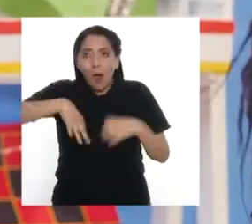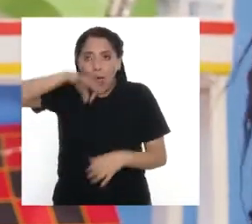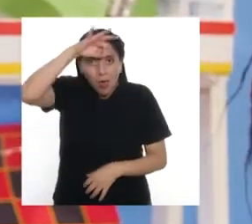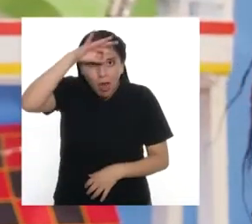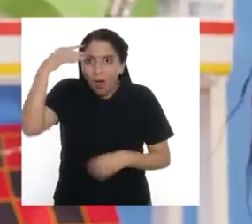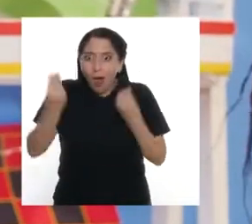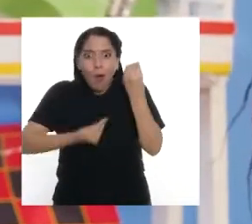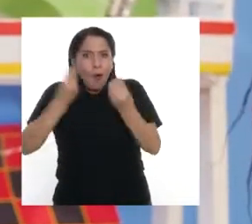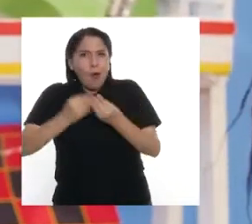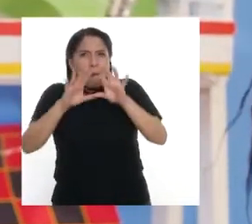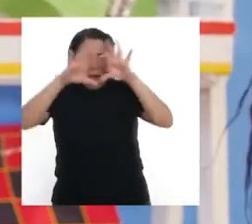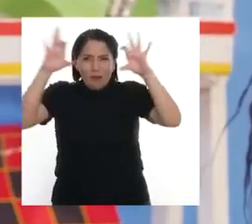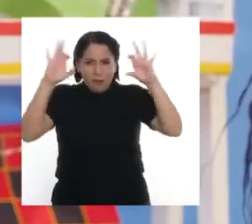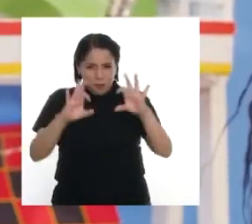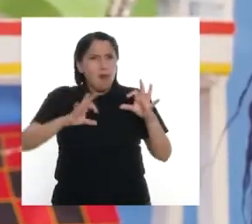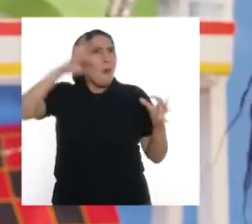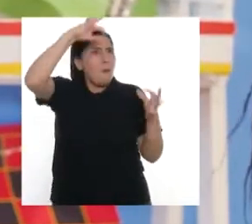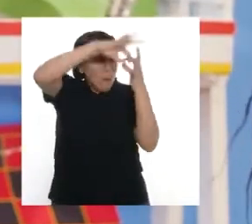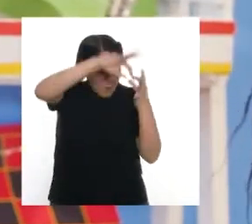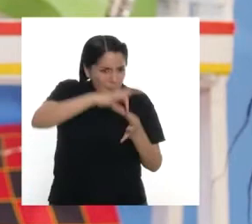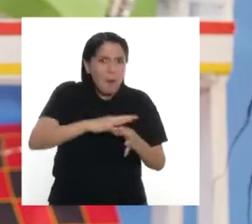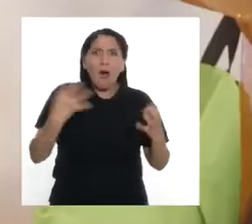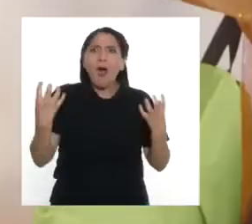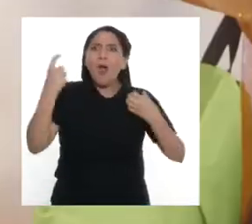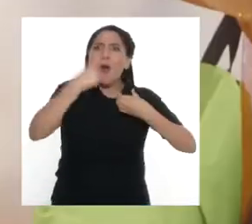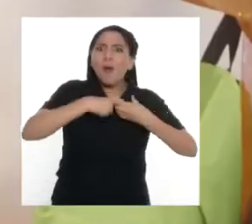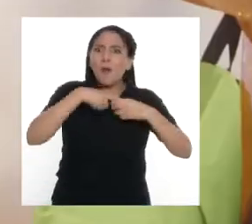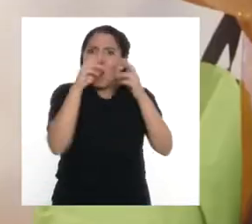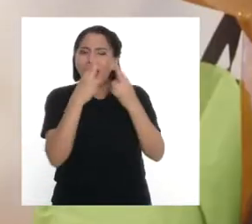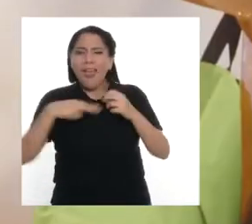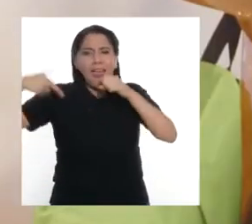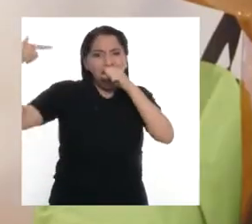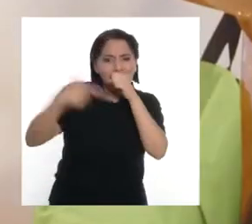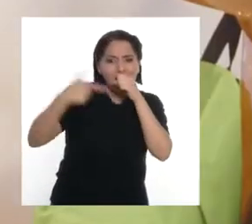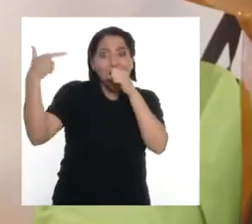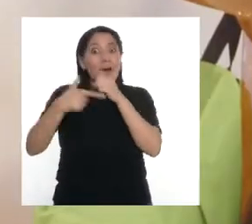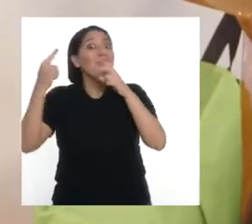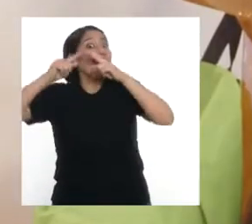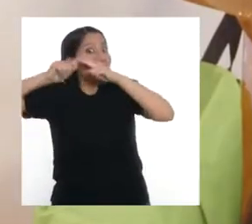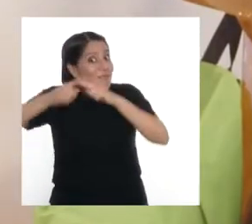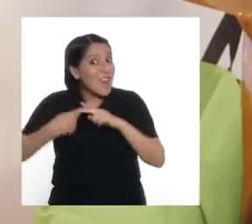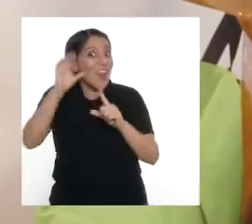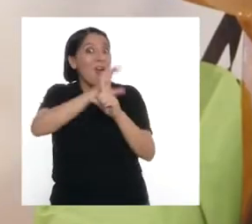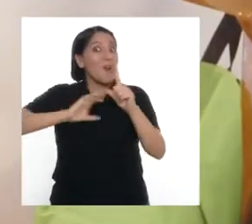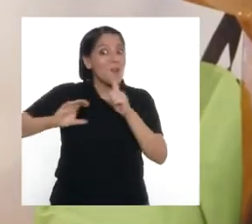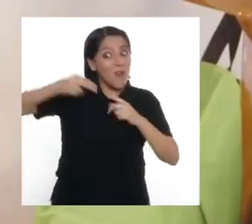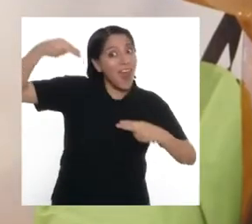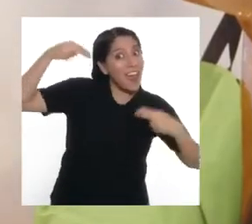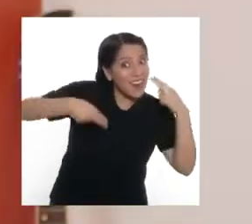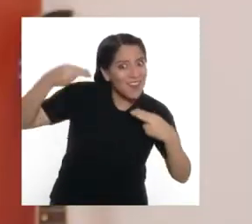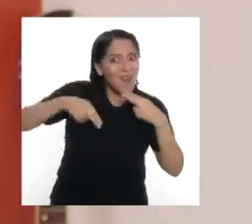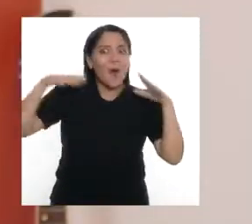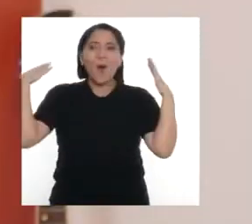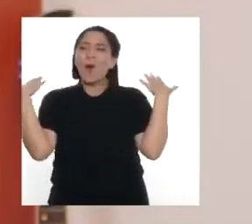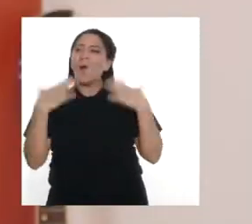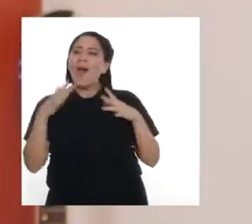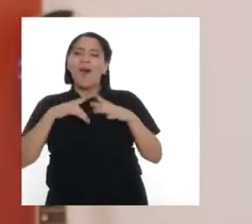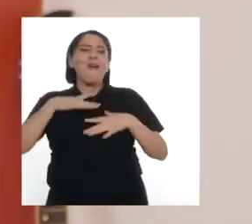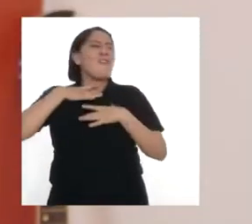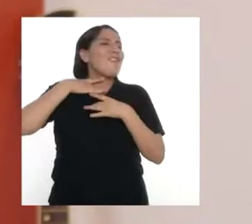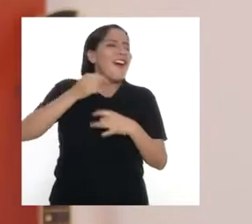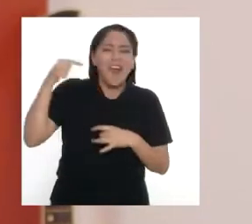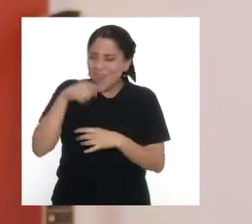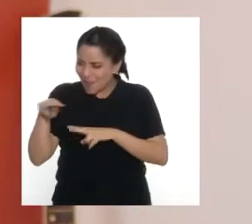cómo hasta hoy las rimas están presentes en el rap. Que viene de la cultura hip hop. Quiero aprender más. ¡Qué bien!